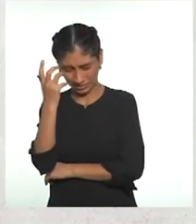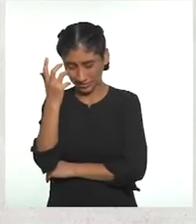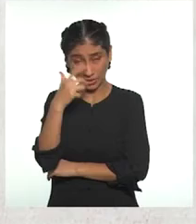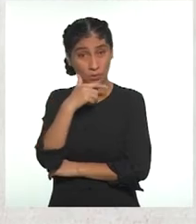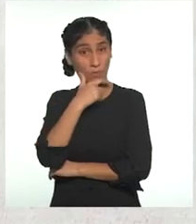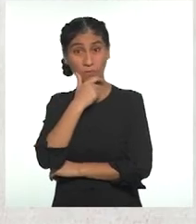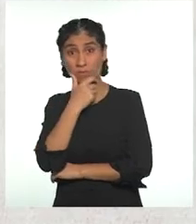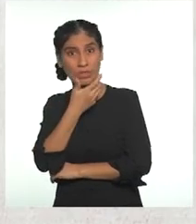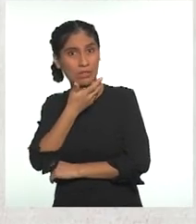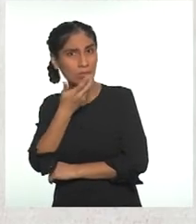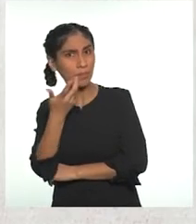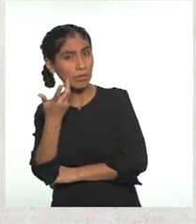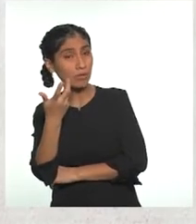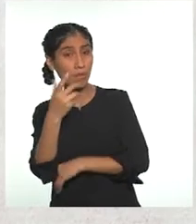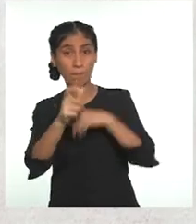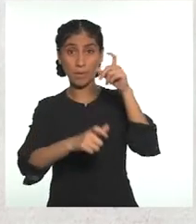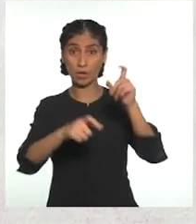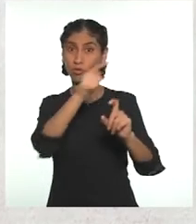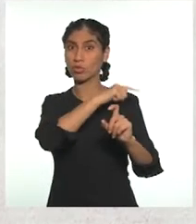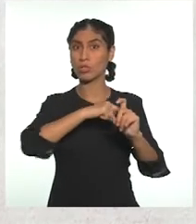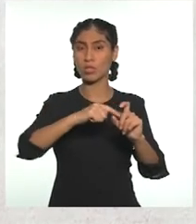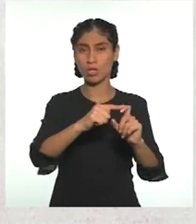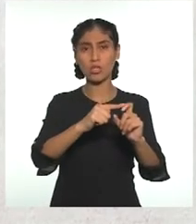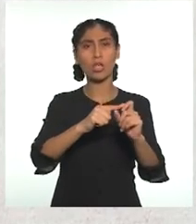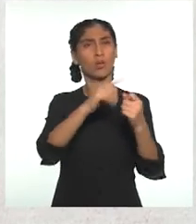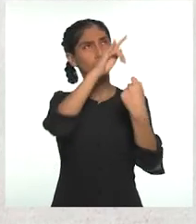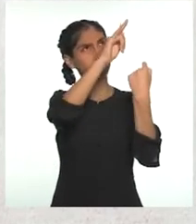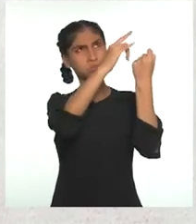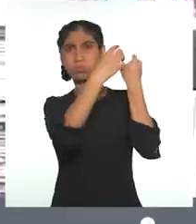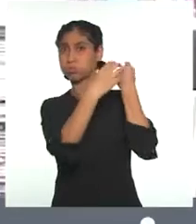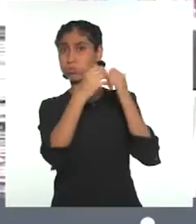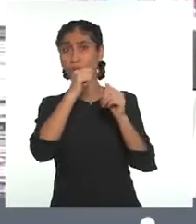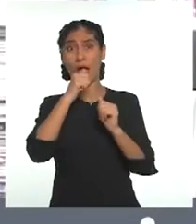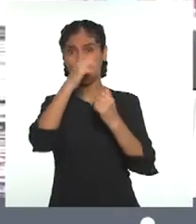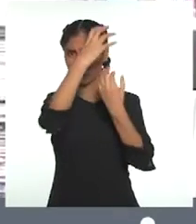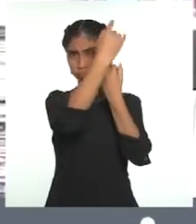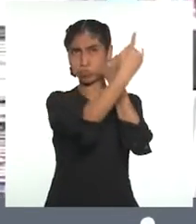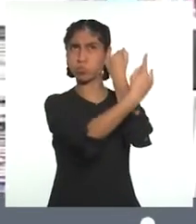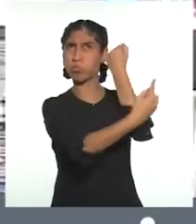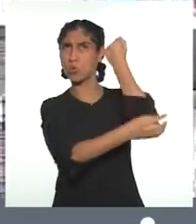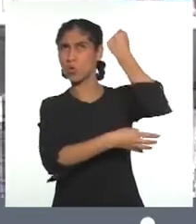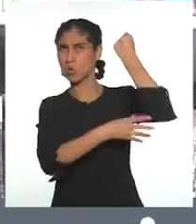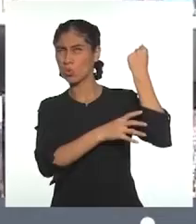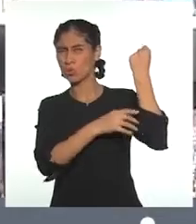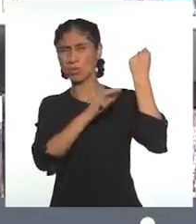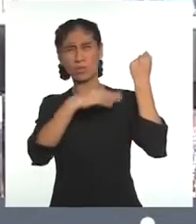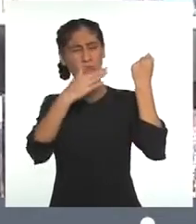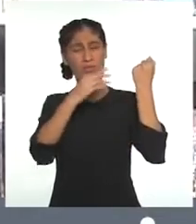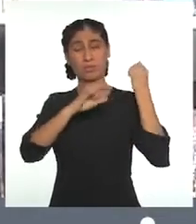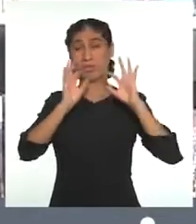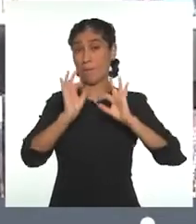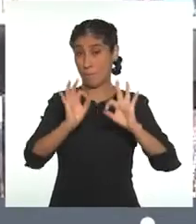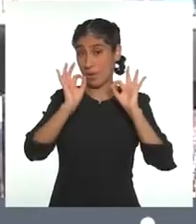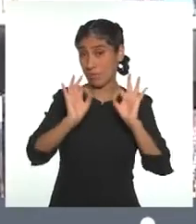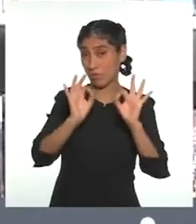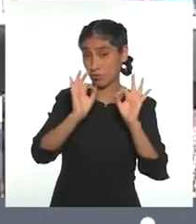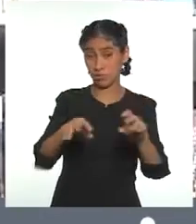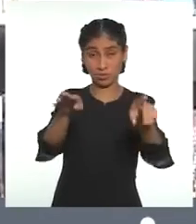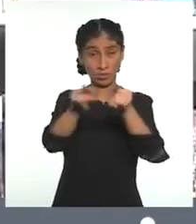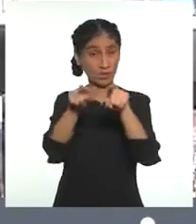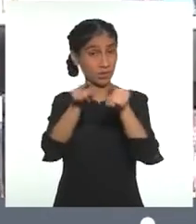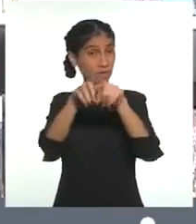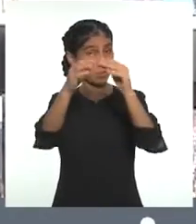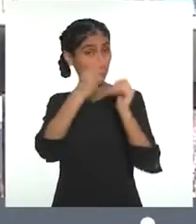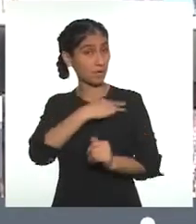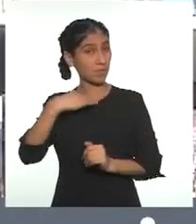sobrehidratación podría provocar un edema pulmonar e incluso causar la muerte. El Ministerio de Salud de ese